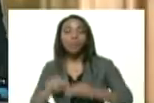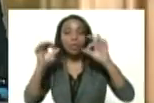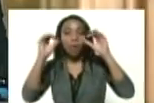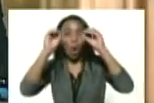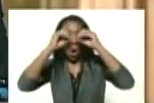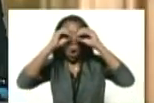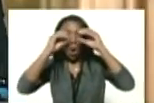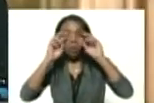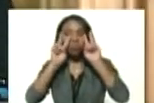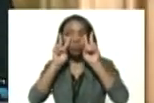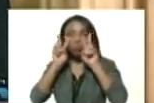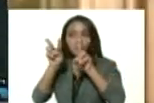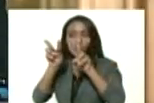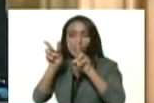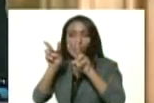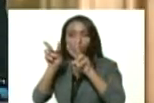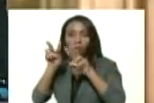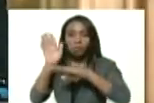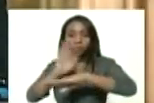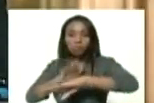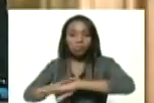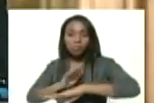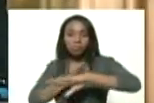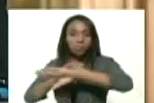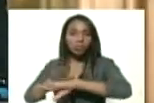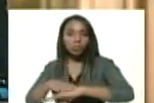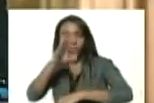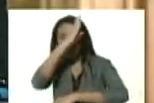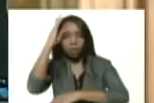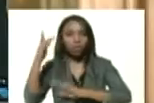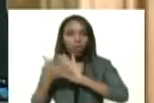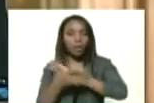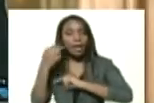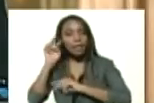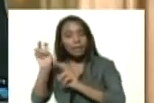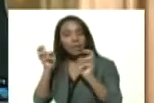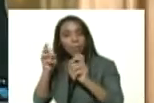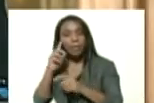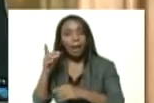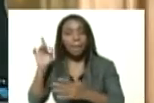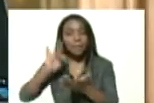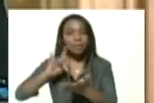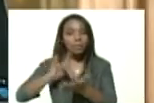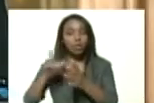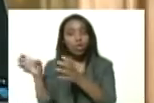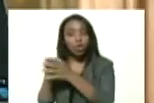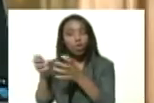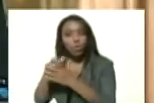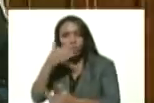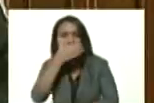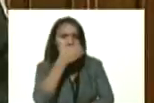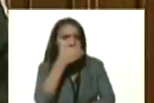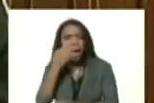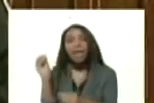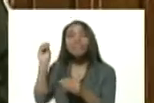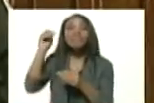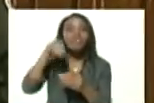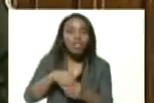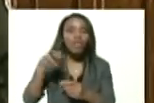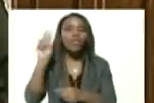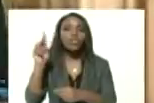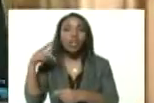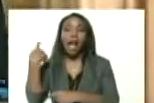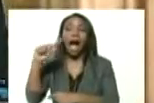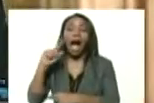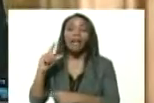nos alerte diosdado nos alerte de la presencia de estos grupos terroristas que están dentro de venezuela y